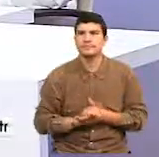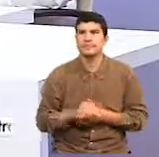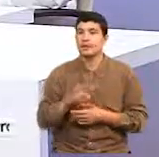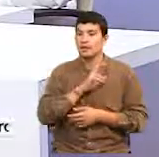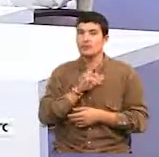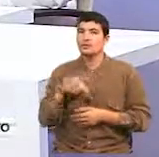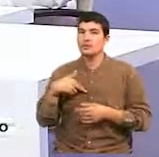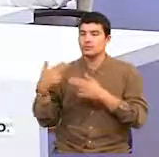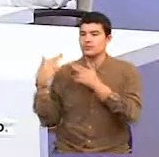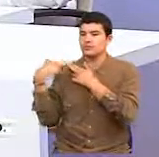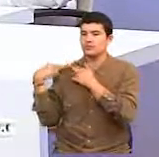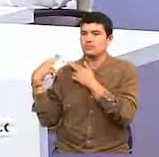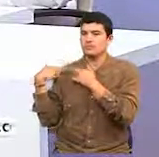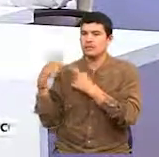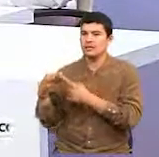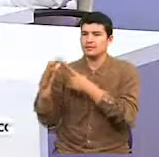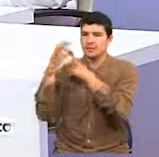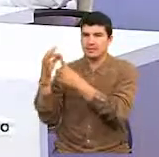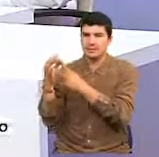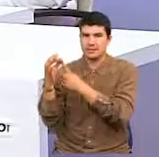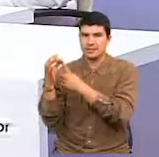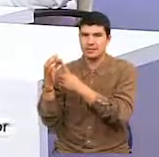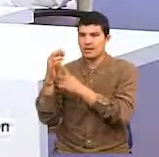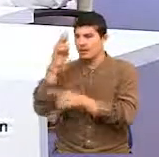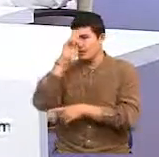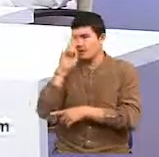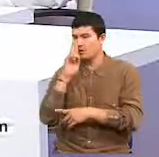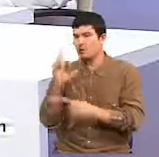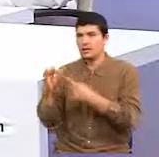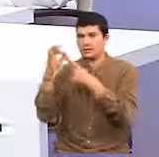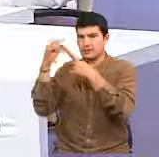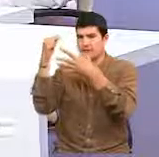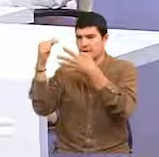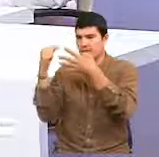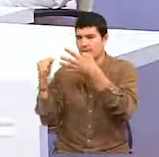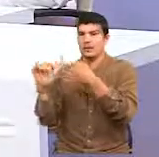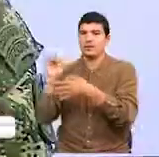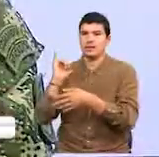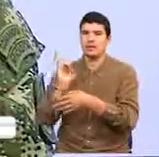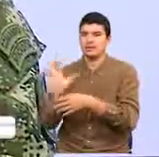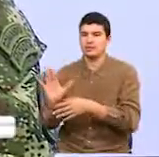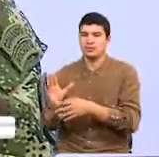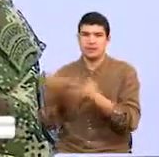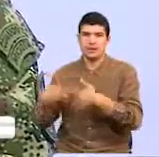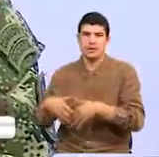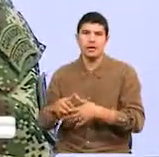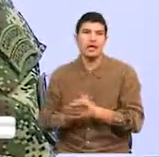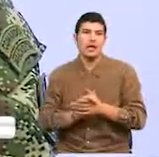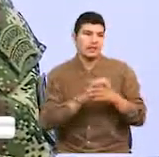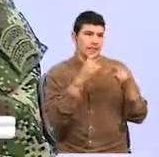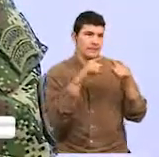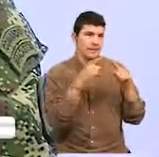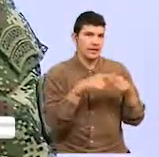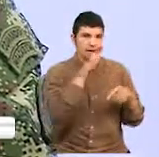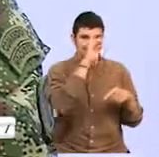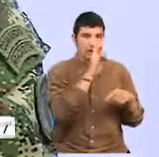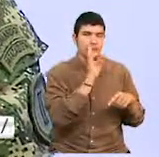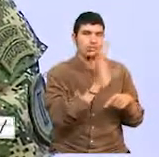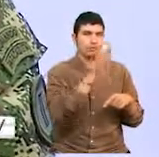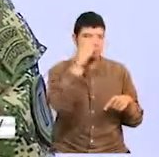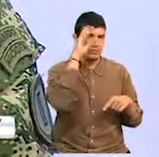una función específica, hay unos roles específicos que tiene el Ejército Nacional y otros roles específicos que tiene